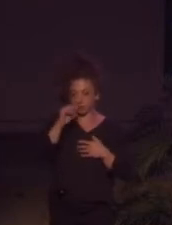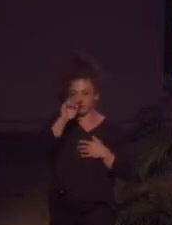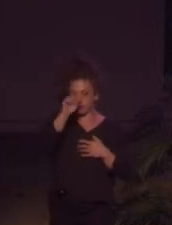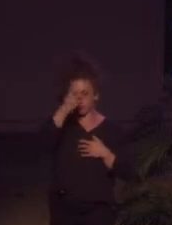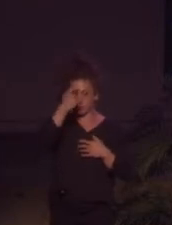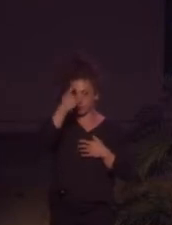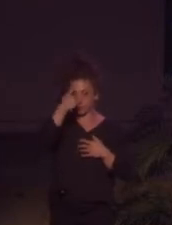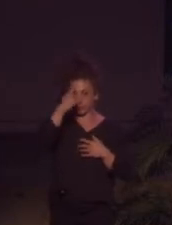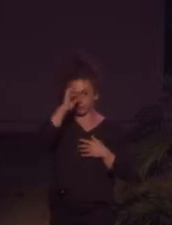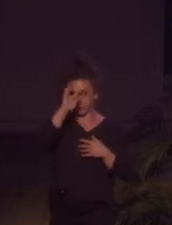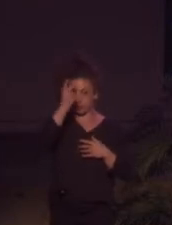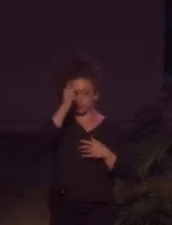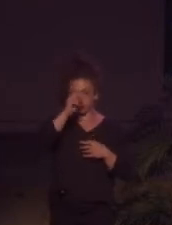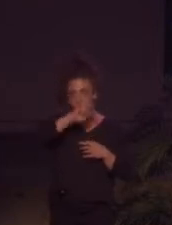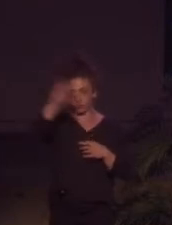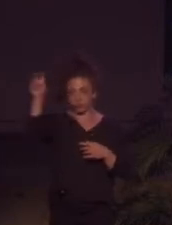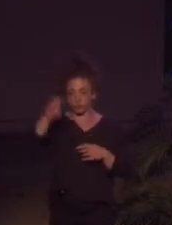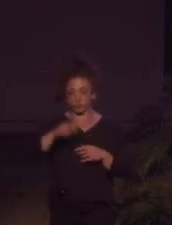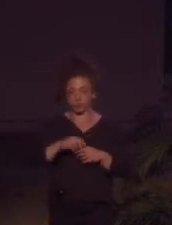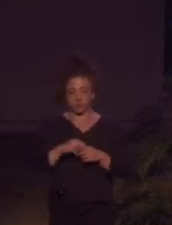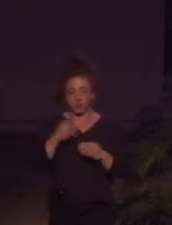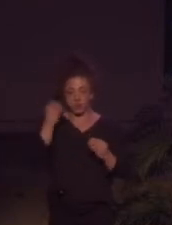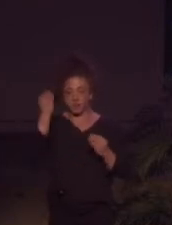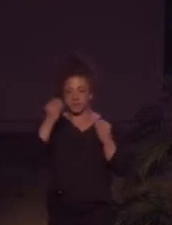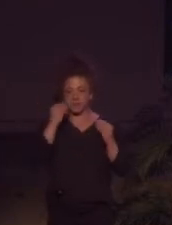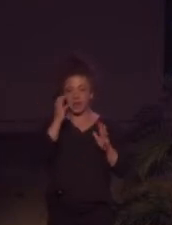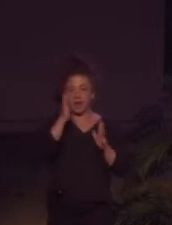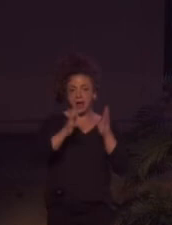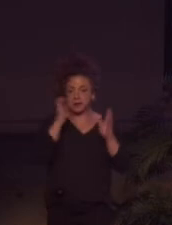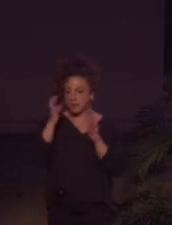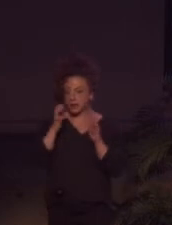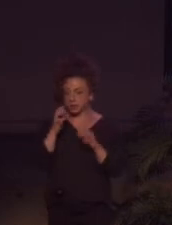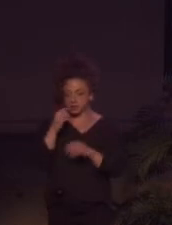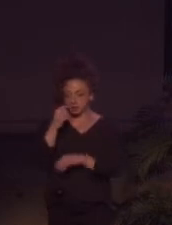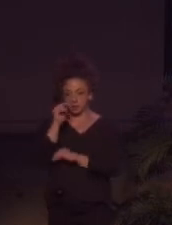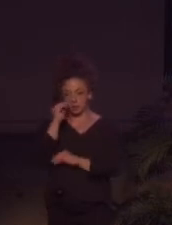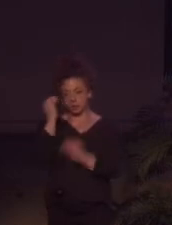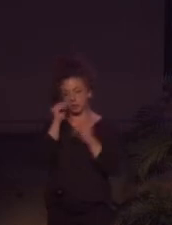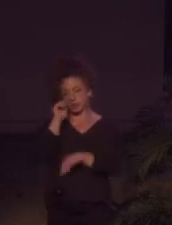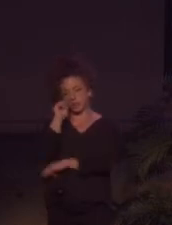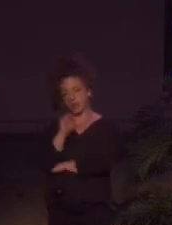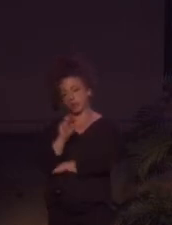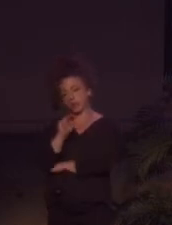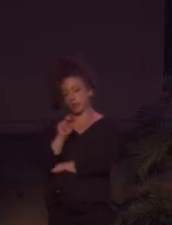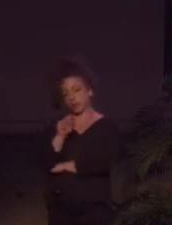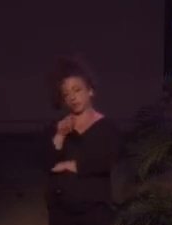es como intentar fijarme en las resistencias que tienen esos animales. O sea, no la...